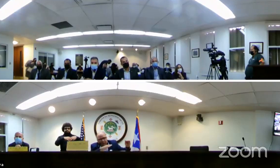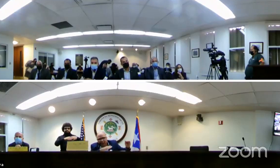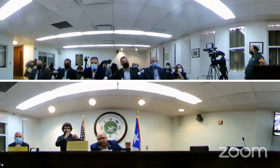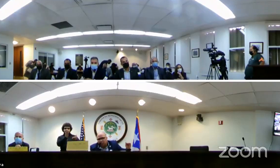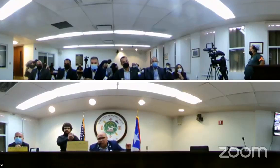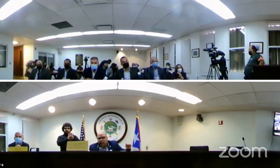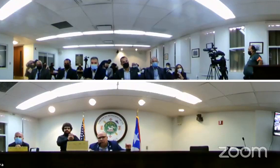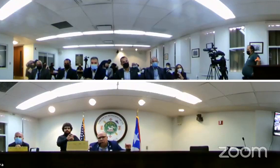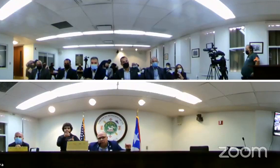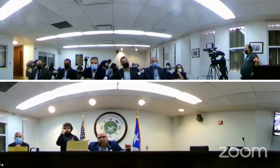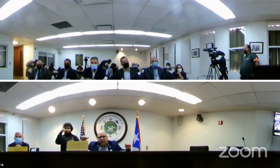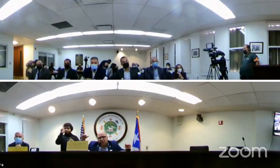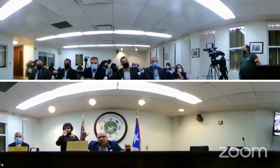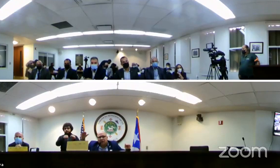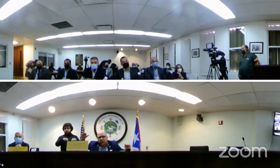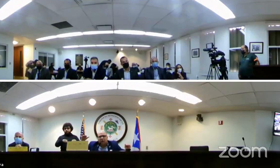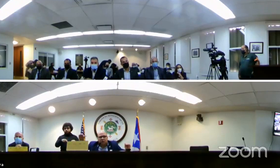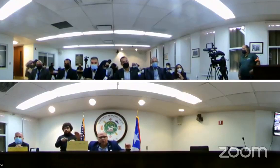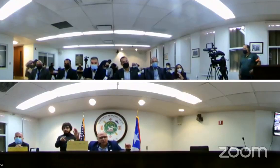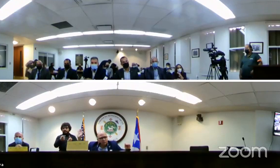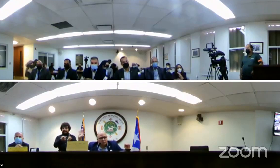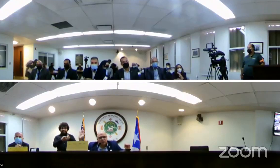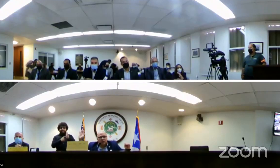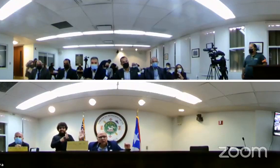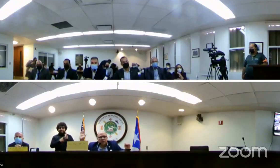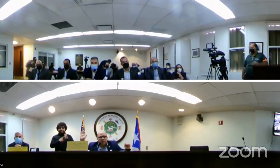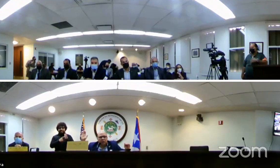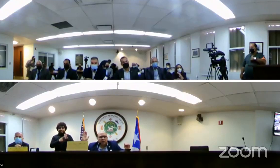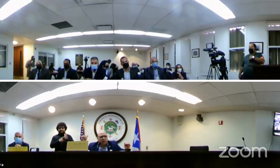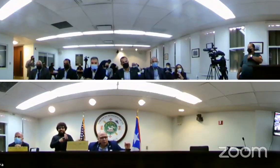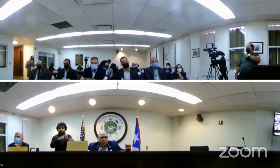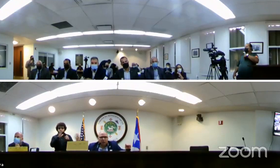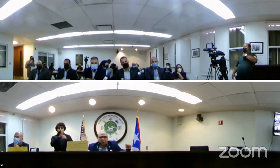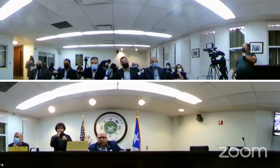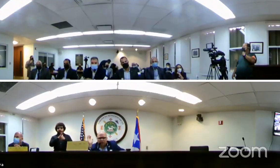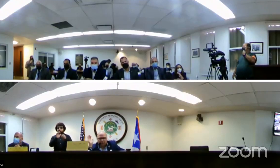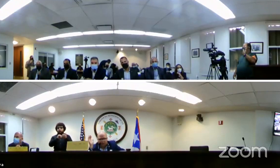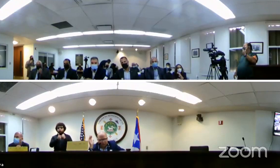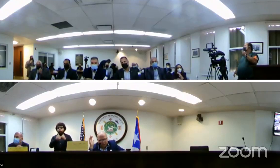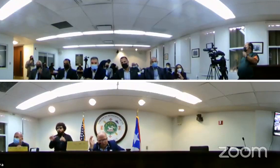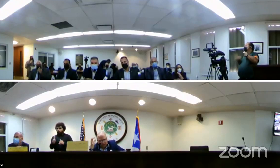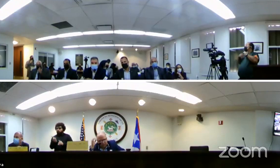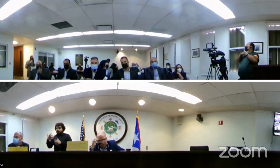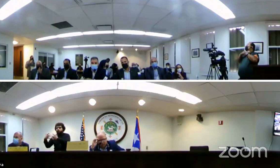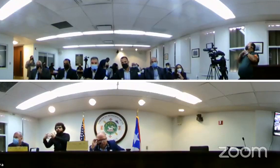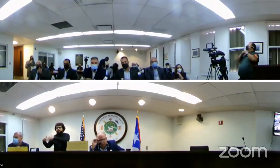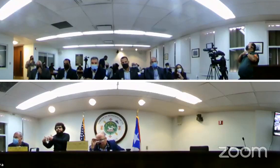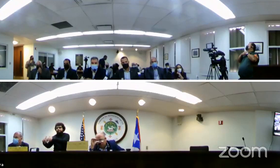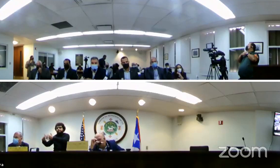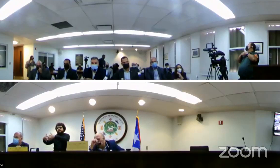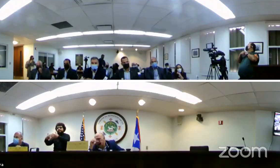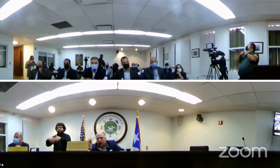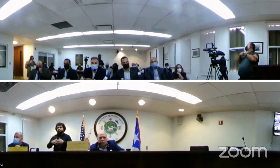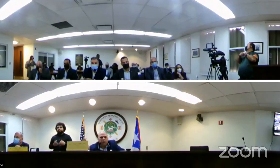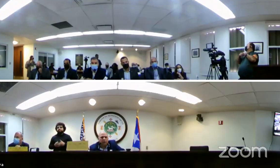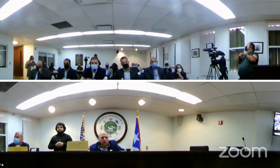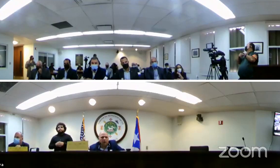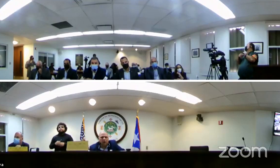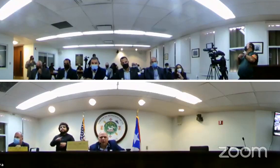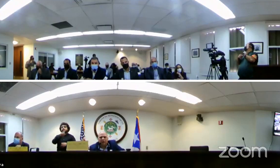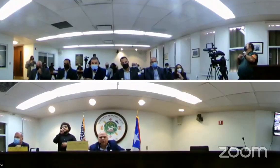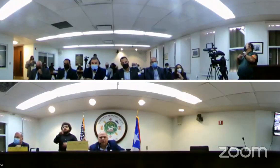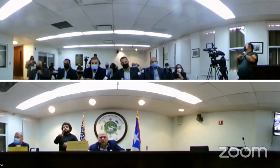de manera que puedan suplir la demanda con las otras que están disponibles, incluyendo las dos privadas. Le pregunto si se ha